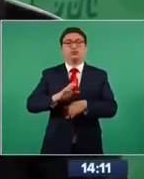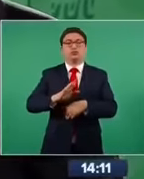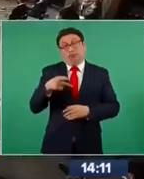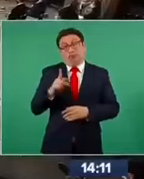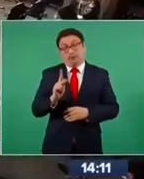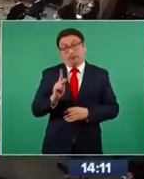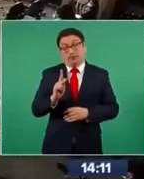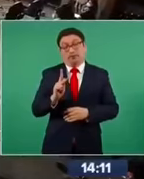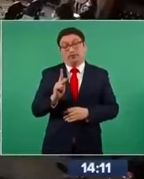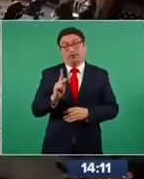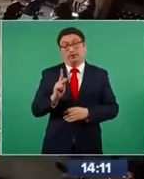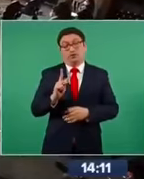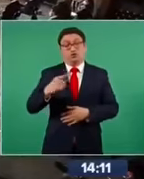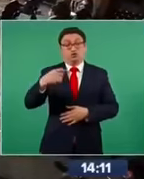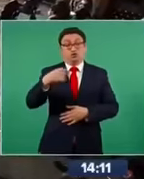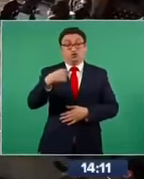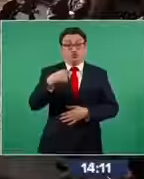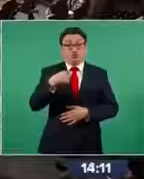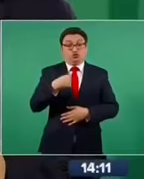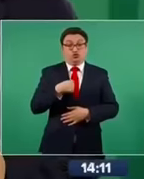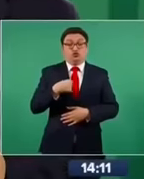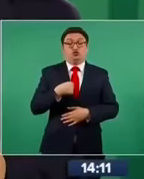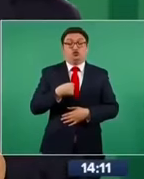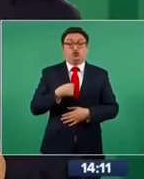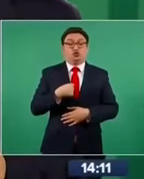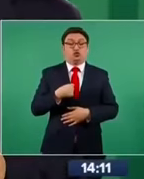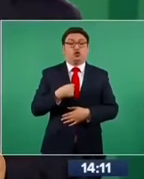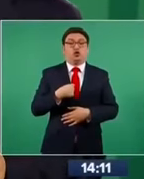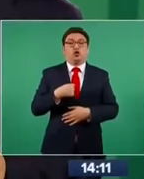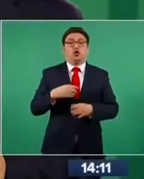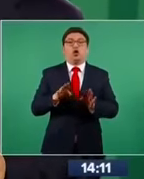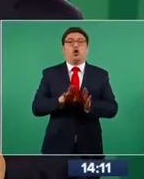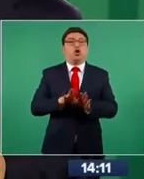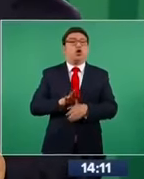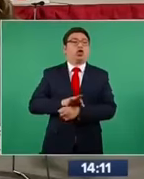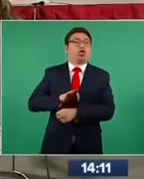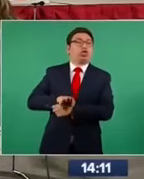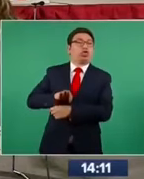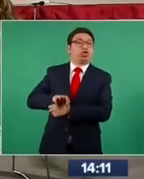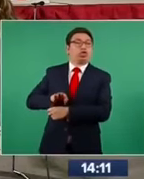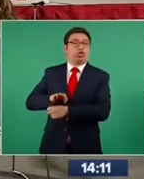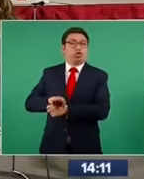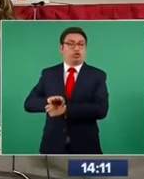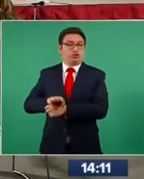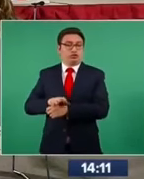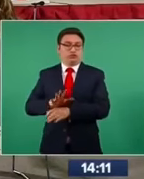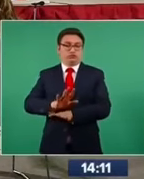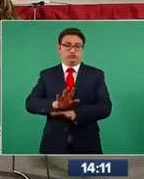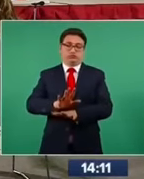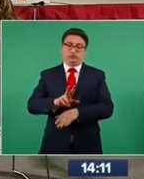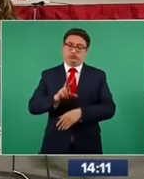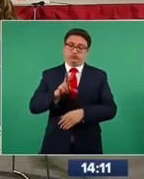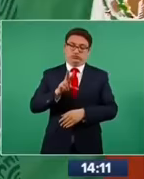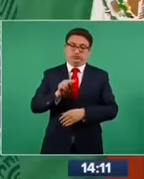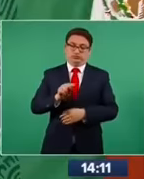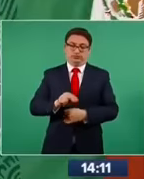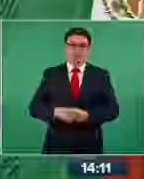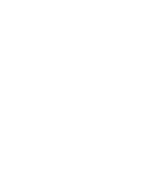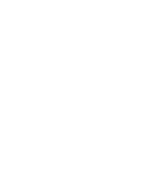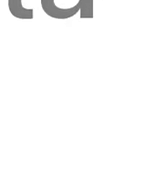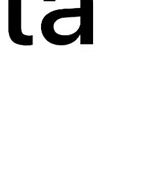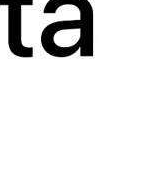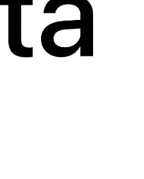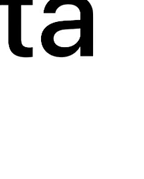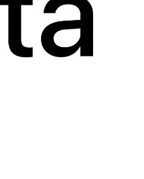enjuicie a los presidentes, pero tampoco quiero pasar a la historia como tapadera.